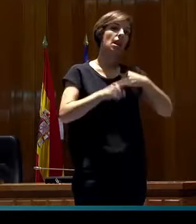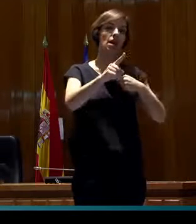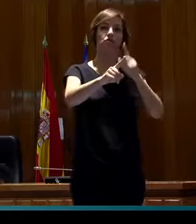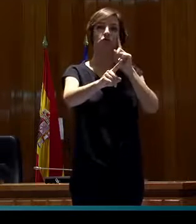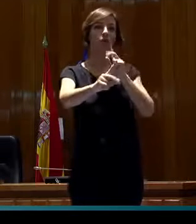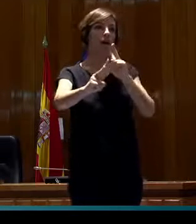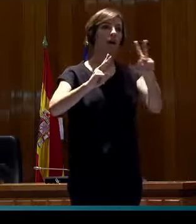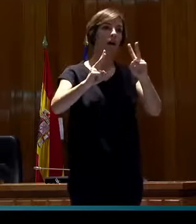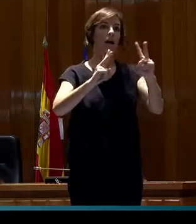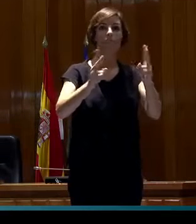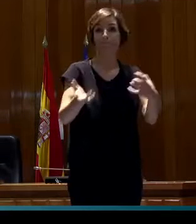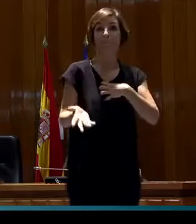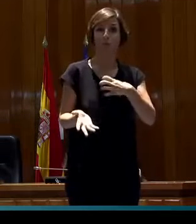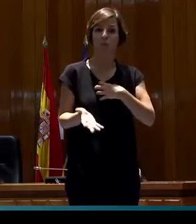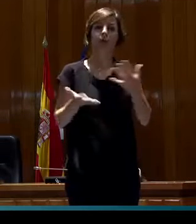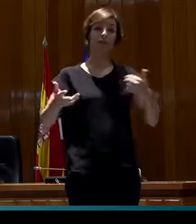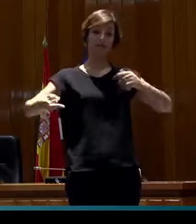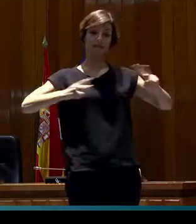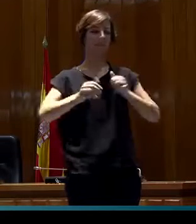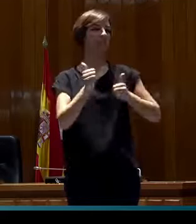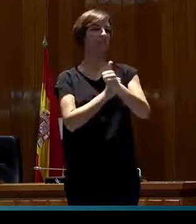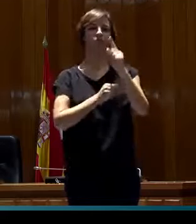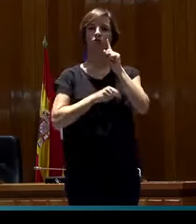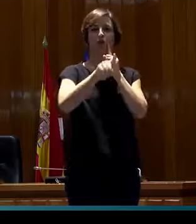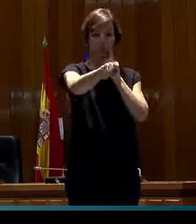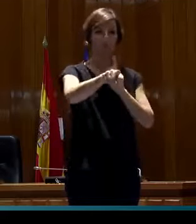la persona sorda participara de esa comunicación.